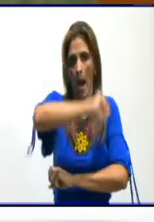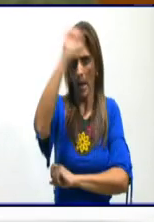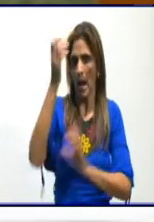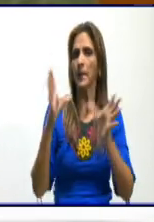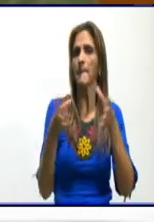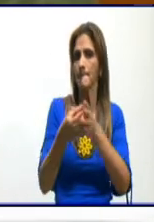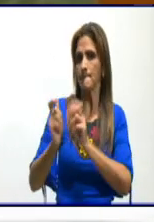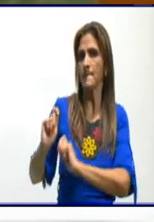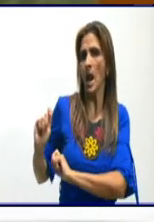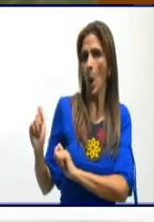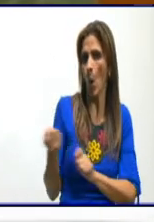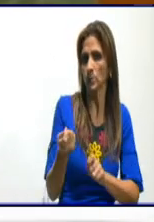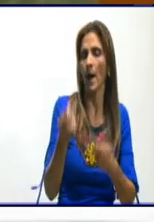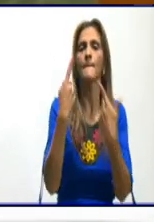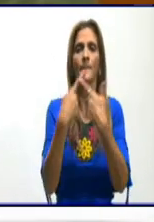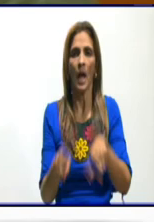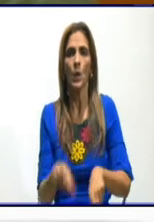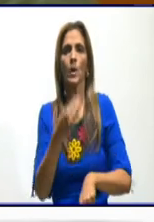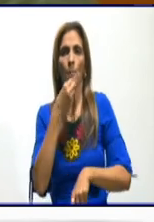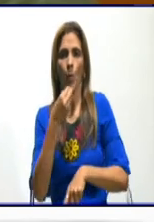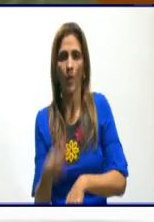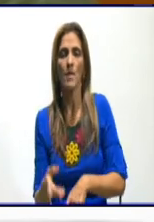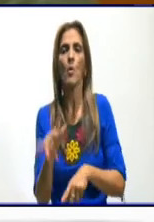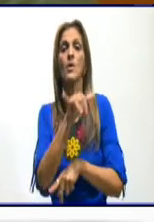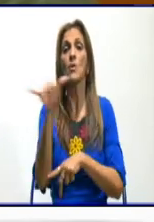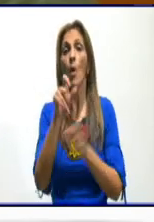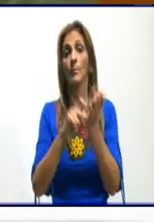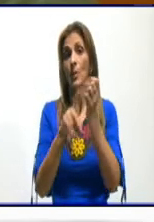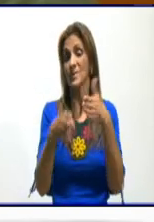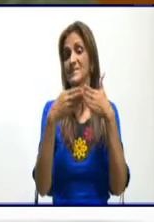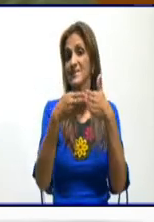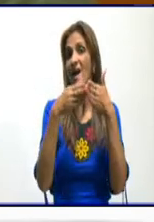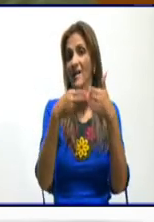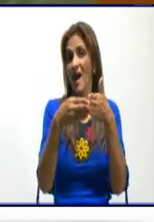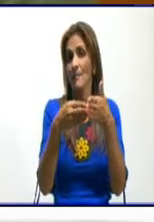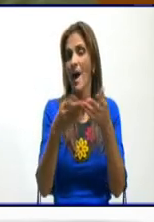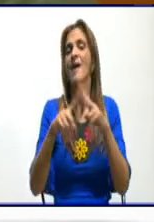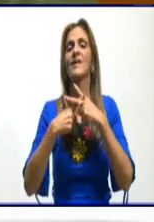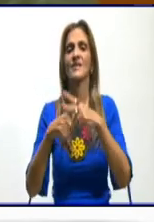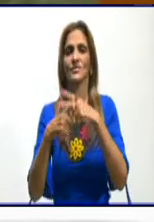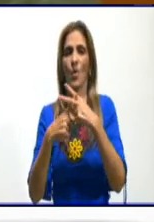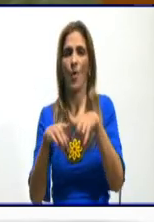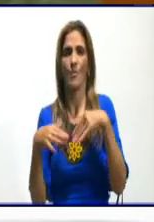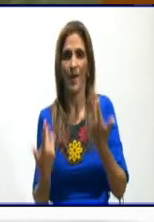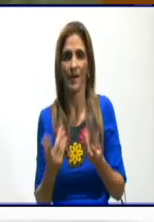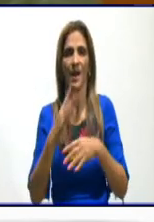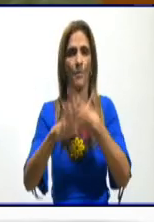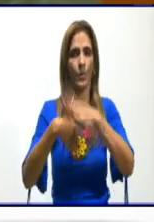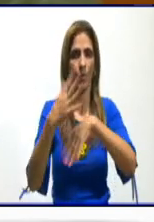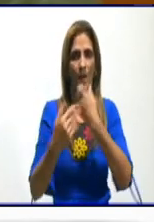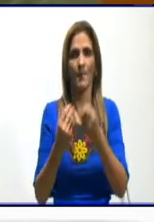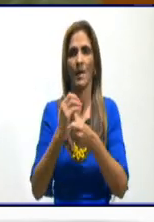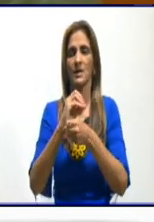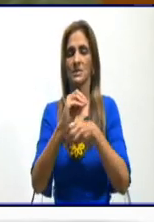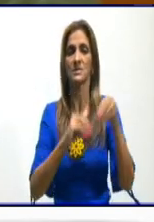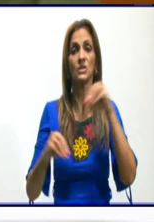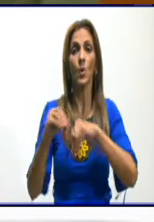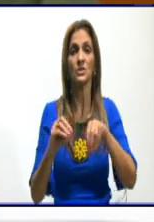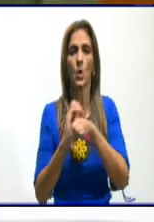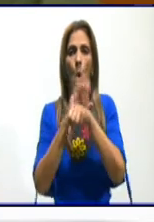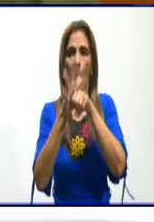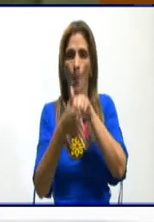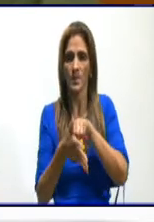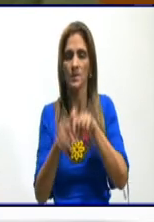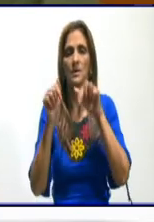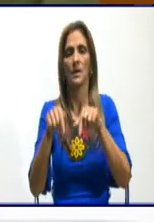y resolver el problema de la frenar la transmisión de la pandemia en nuestra